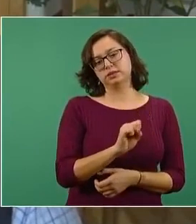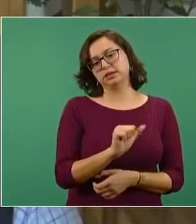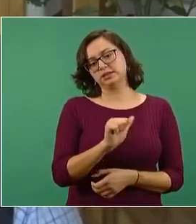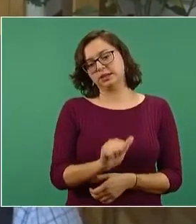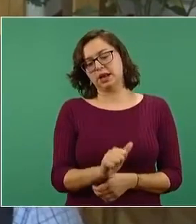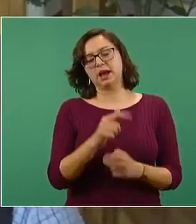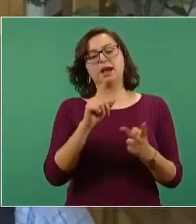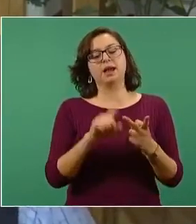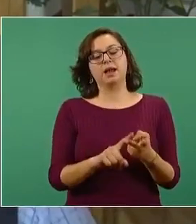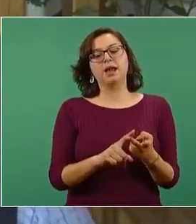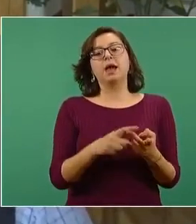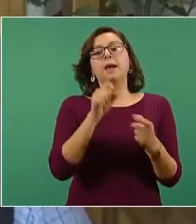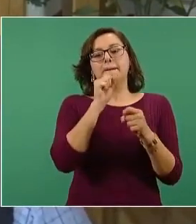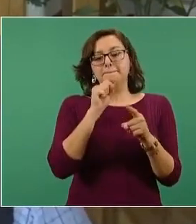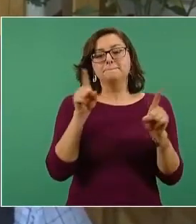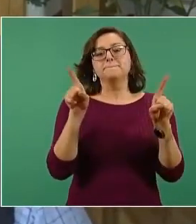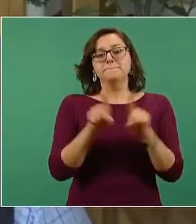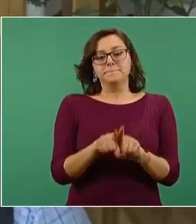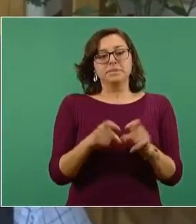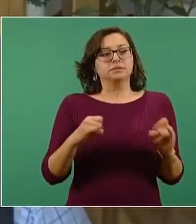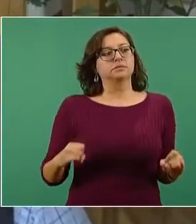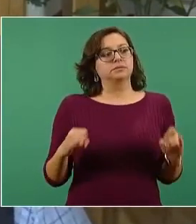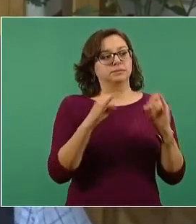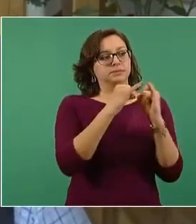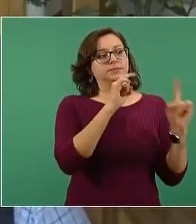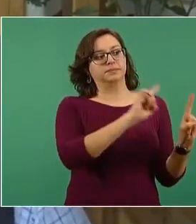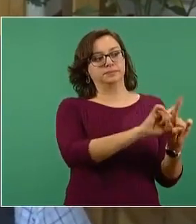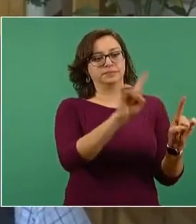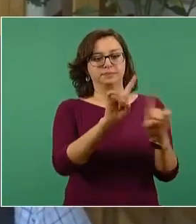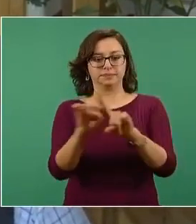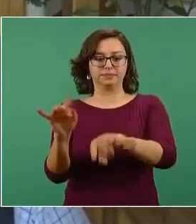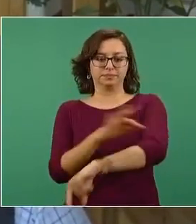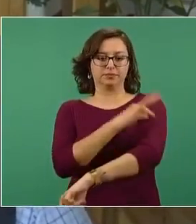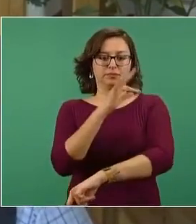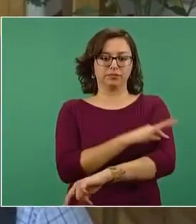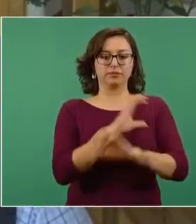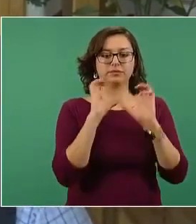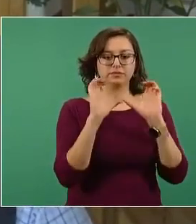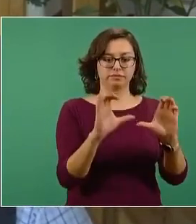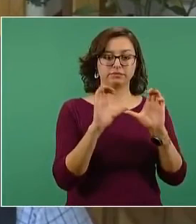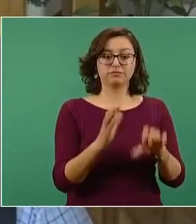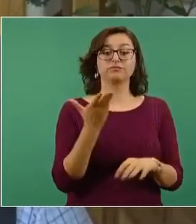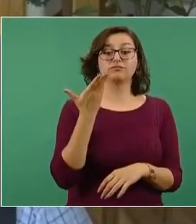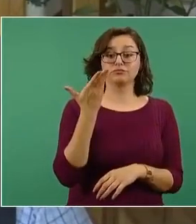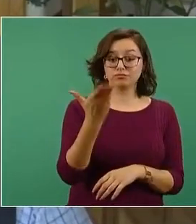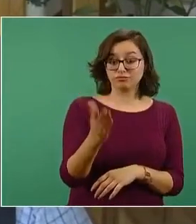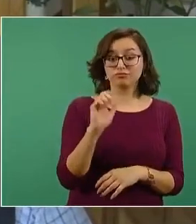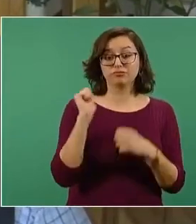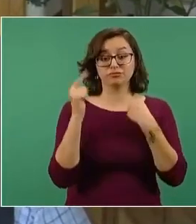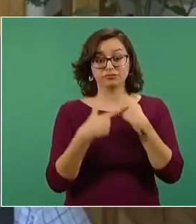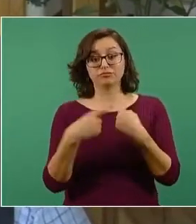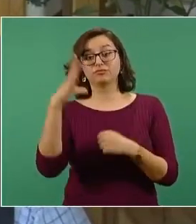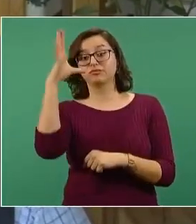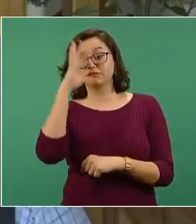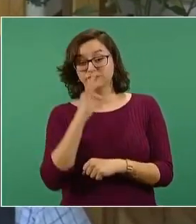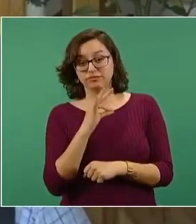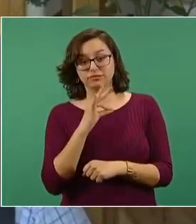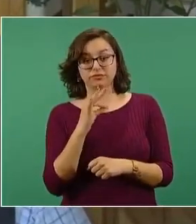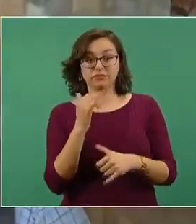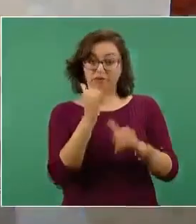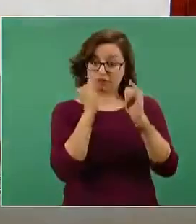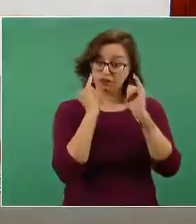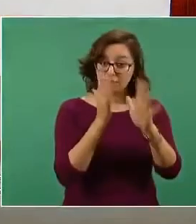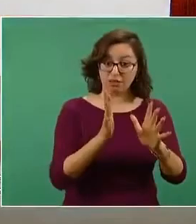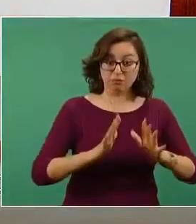están haciendo lo necesario para poder asegurar la vacuna, entonces no vaya usted a caer en este tipo de